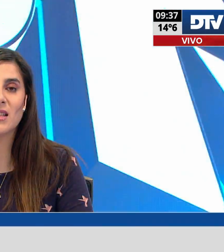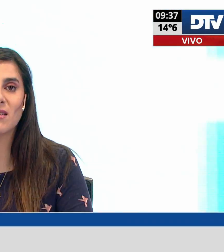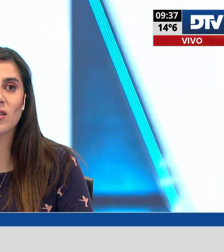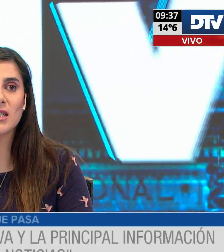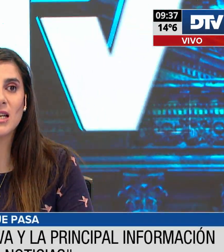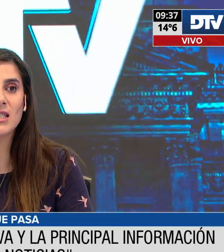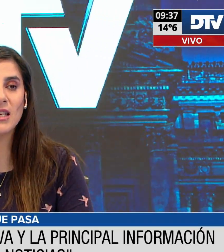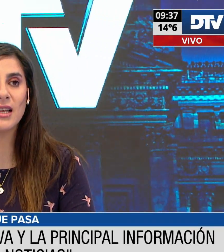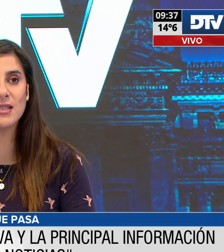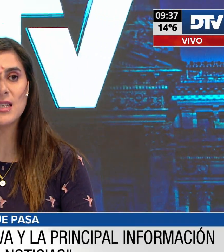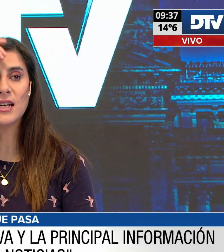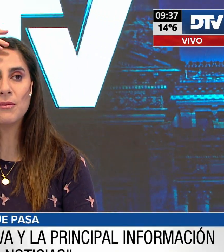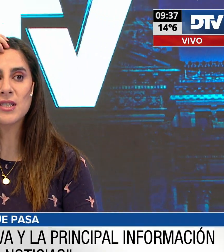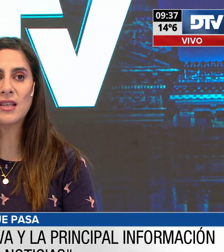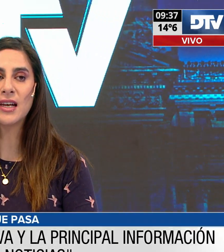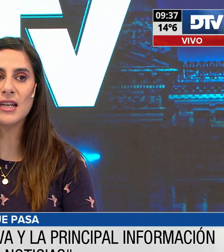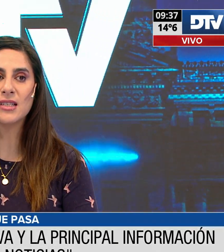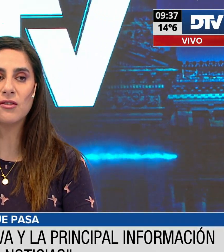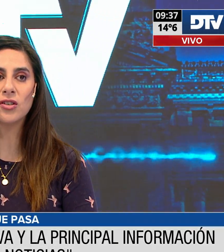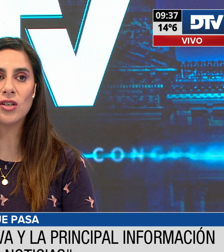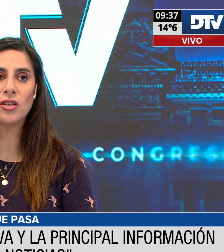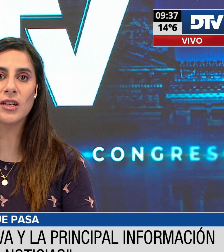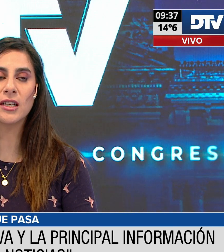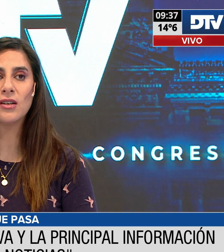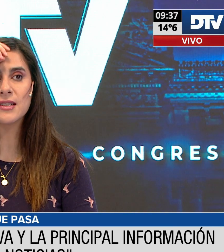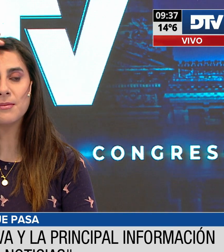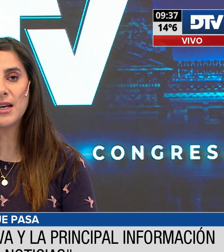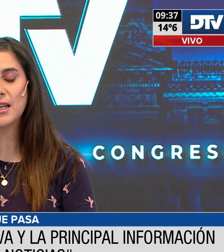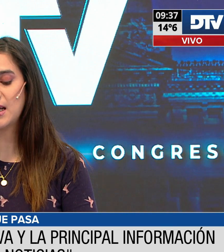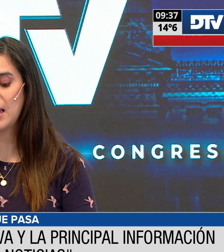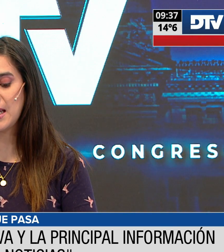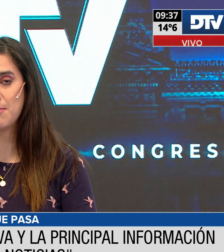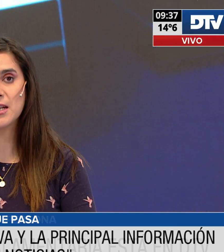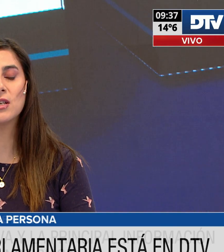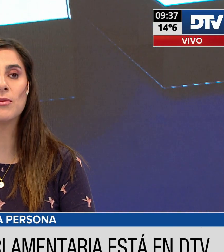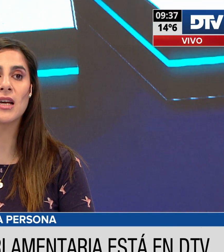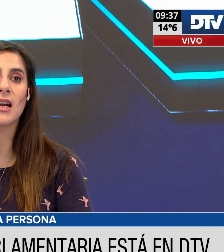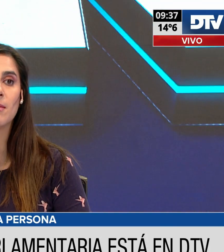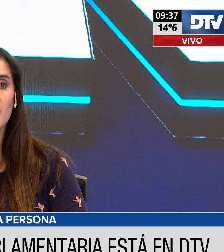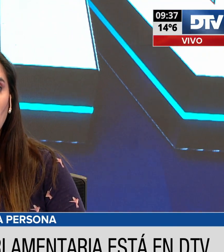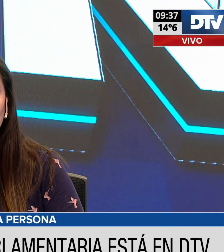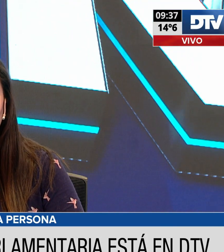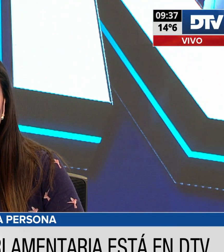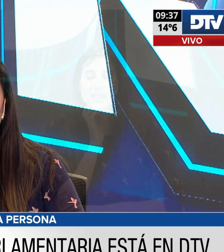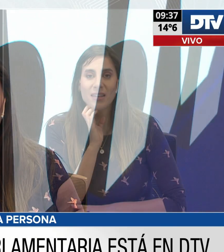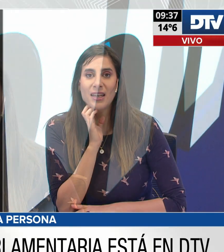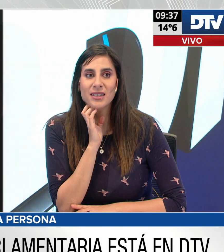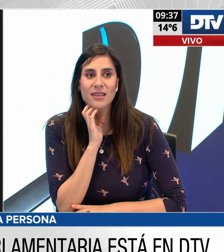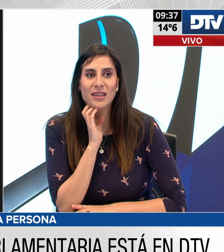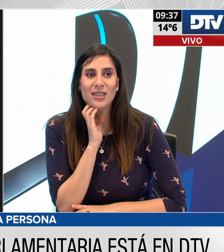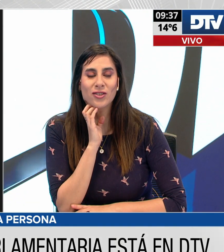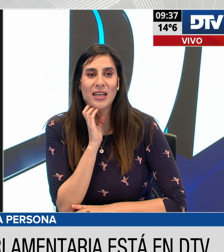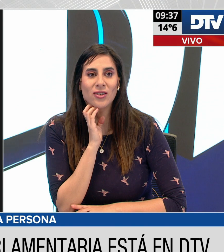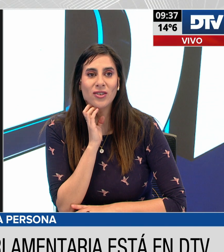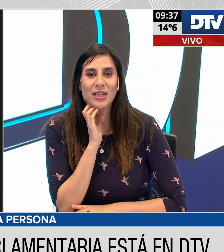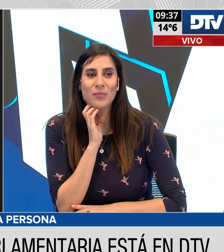Continuamos en DTV Noticias y les decía que vamos a estar analizando lo que dejó la semana y para eso le vamos a dar la bienvenida a Martín Di Natale, que ya está